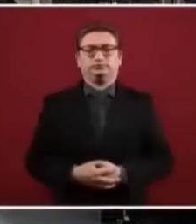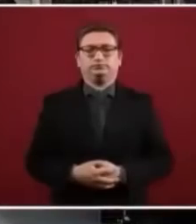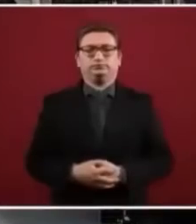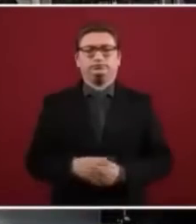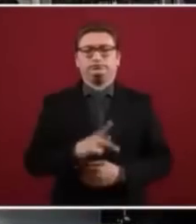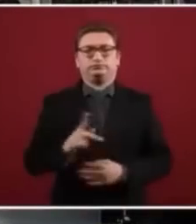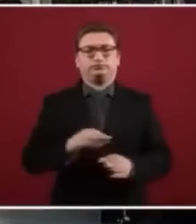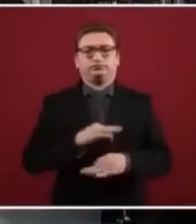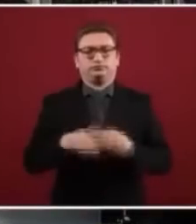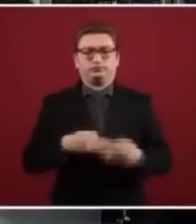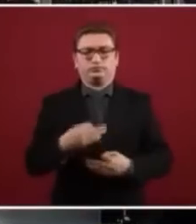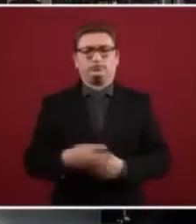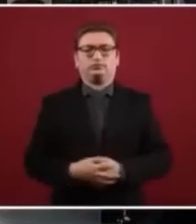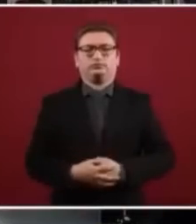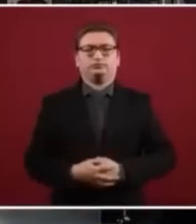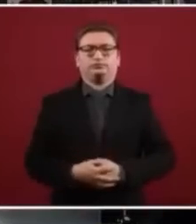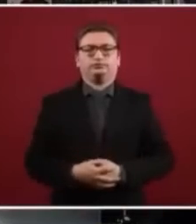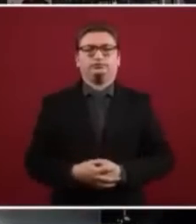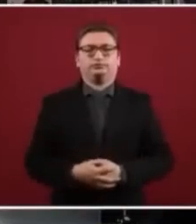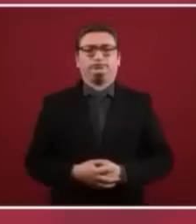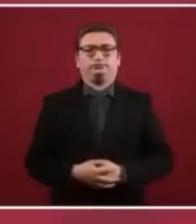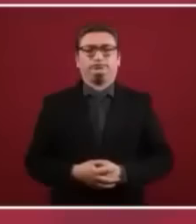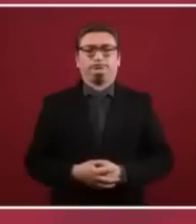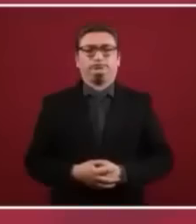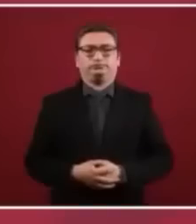todos a la Secretaría de la Defensa.